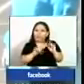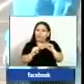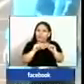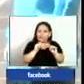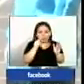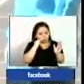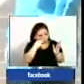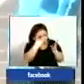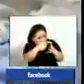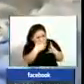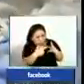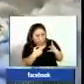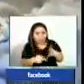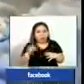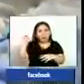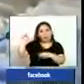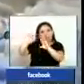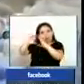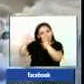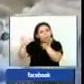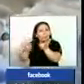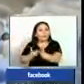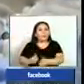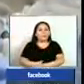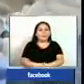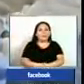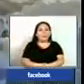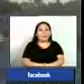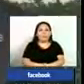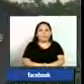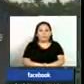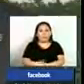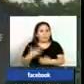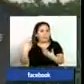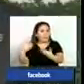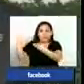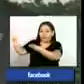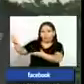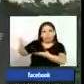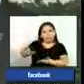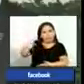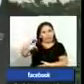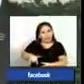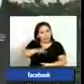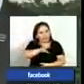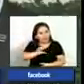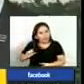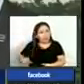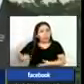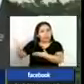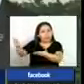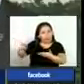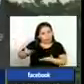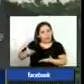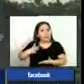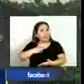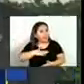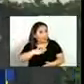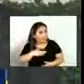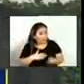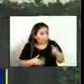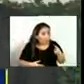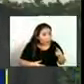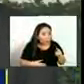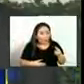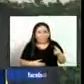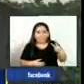competentes a nivel internacional. Todo el equipo de protección que ha venido al país no solo cuenta con uno, sino que con